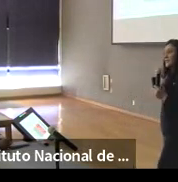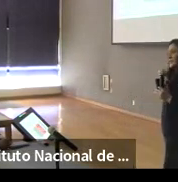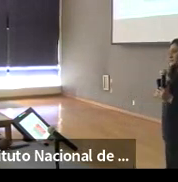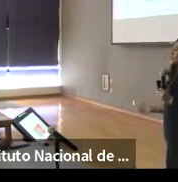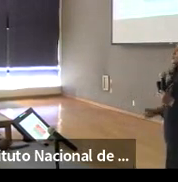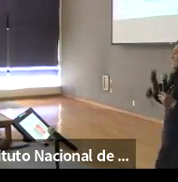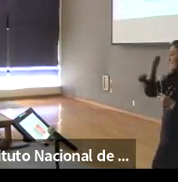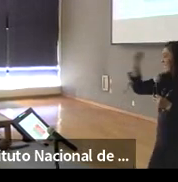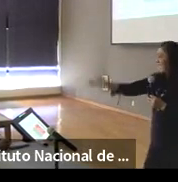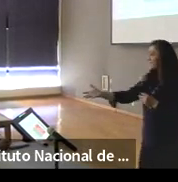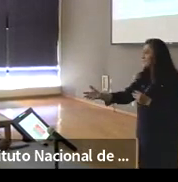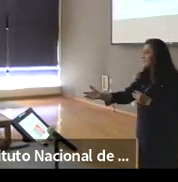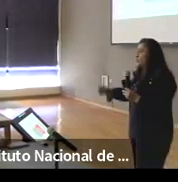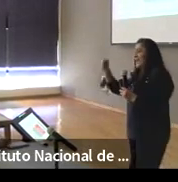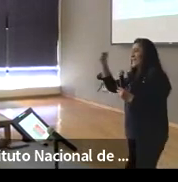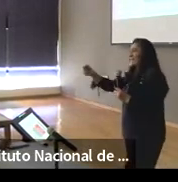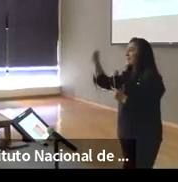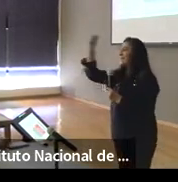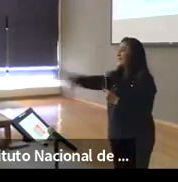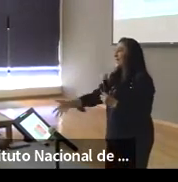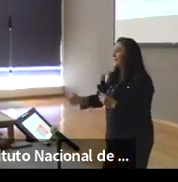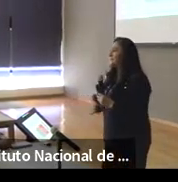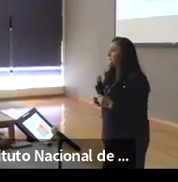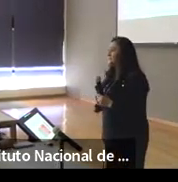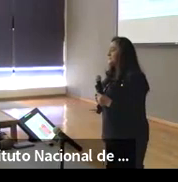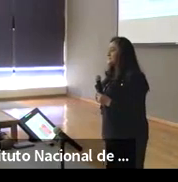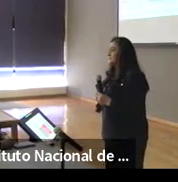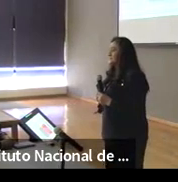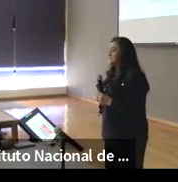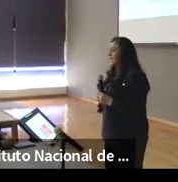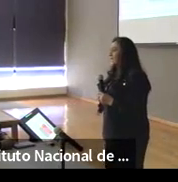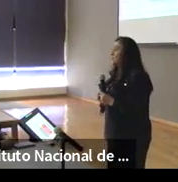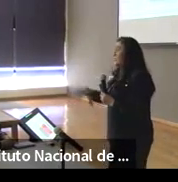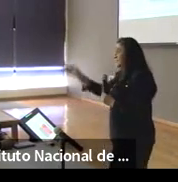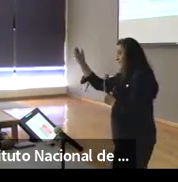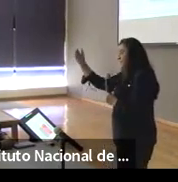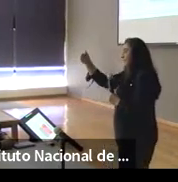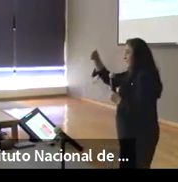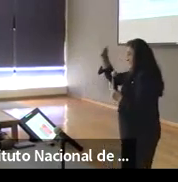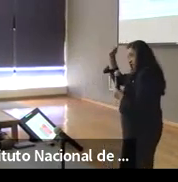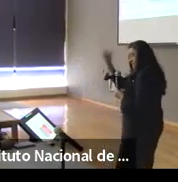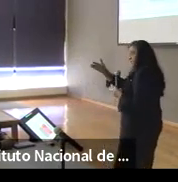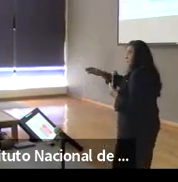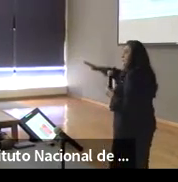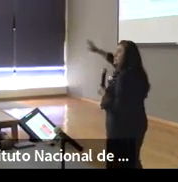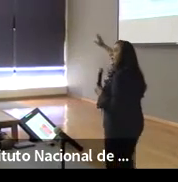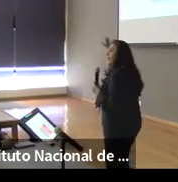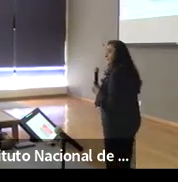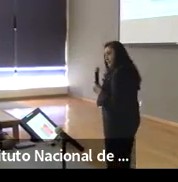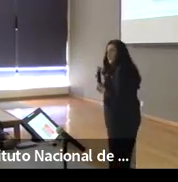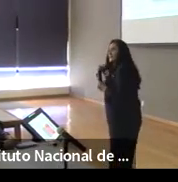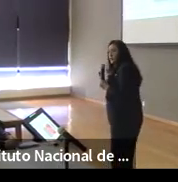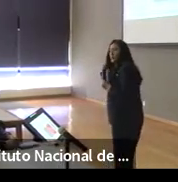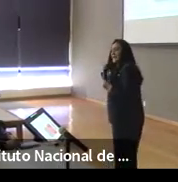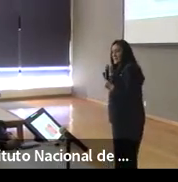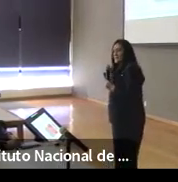conflicto manifiesto donde ya hay una guerra declarada y puede ser de ti con otra